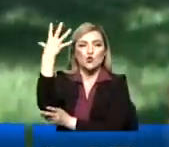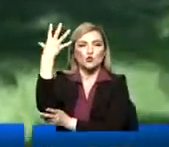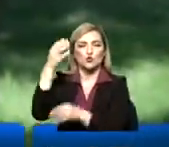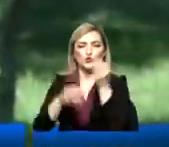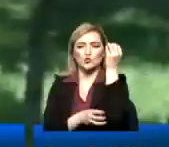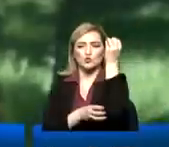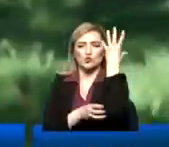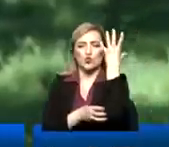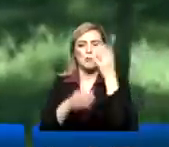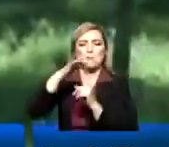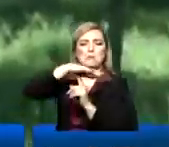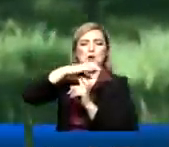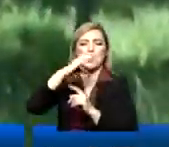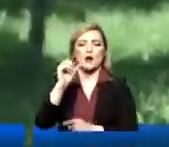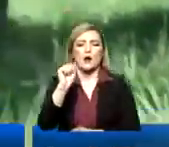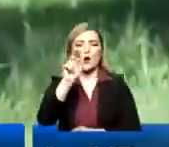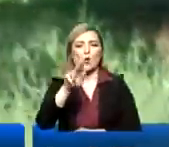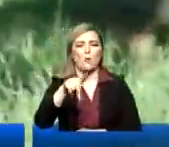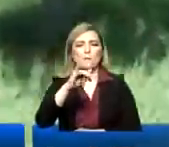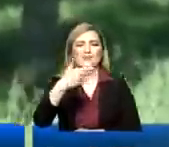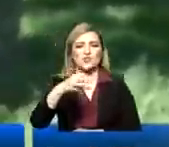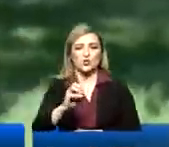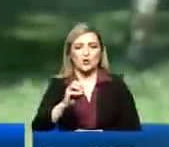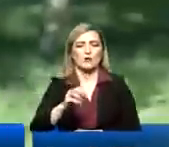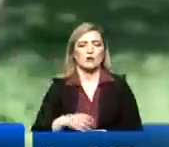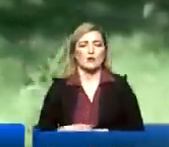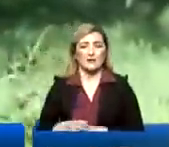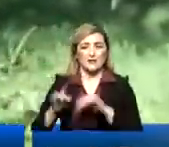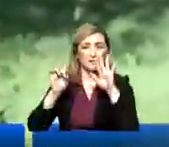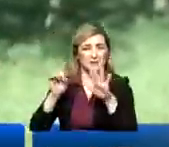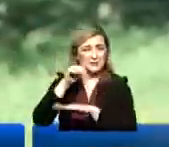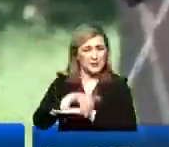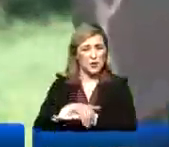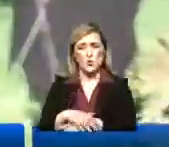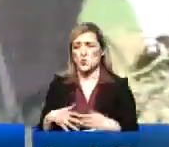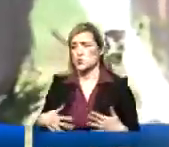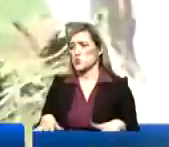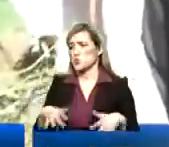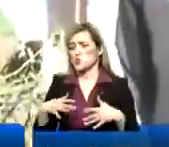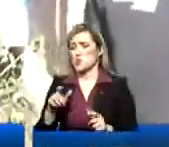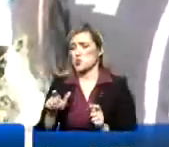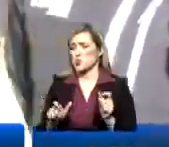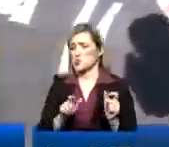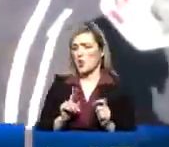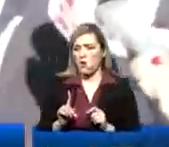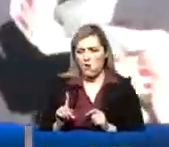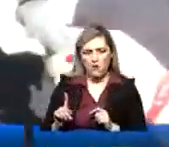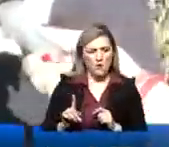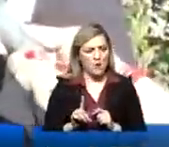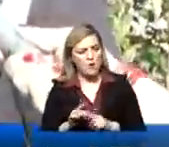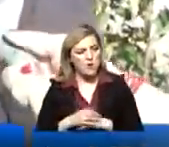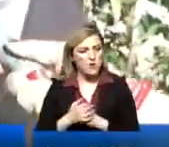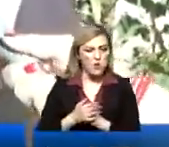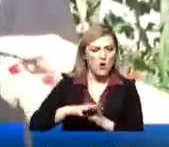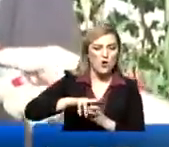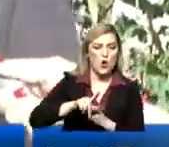Caupicho Lineal, ya que a partir de las 6 de la tarde nosotros aquí tenemos graves inconvenientes con la gente que viene a robar y